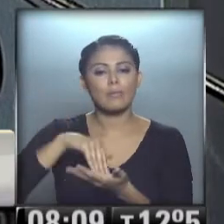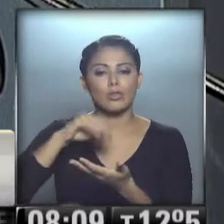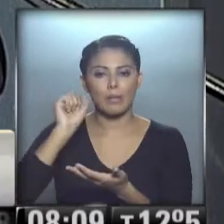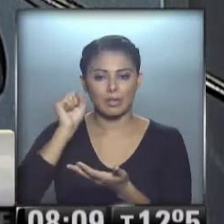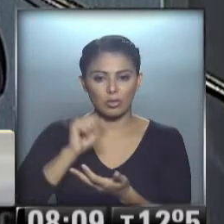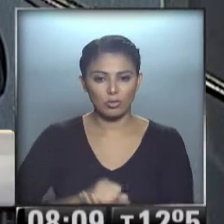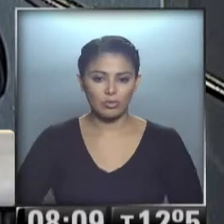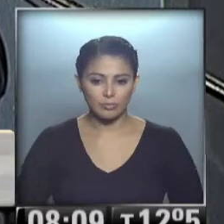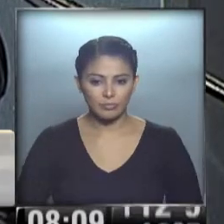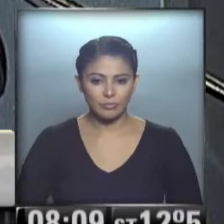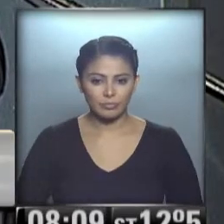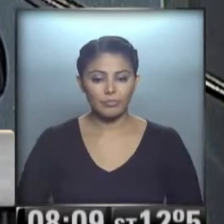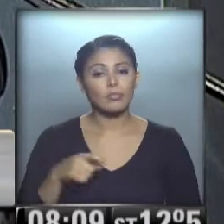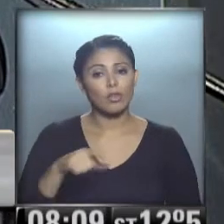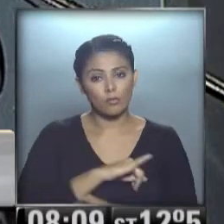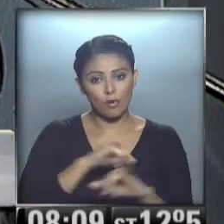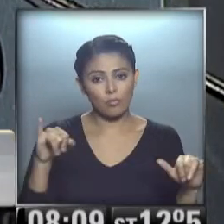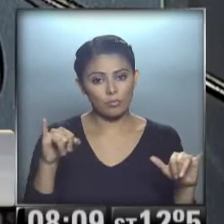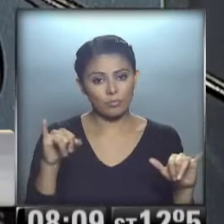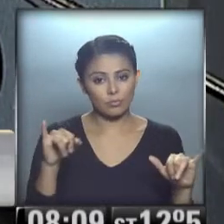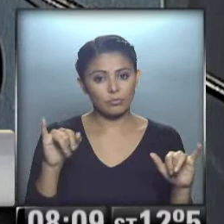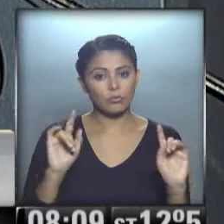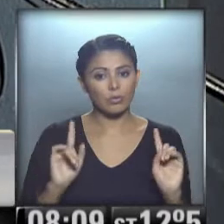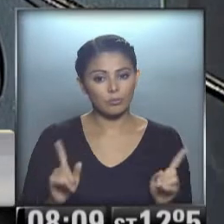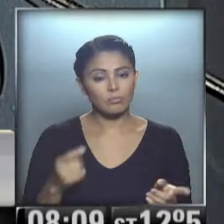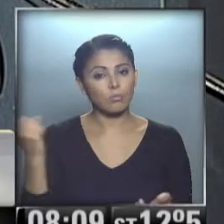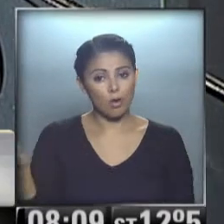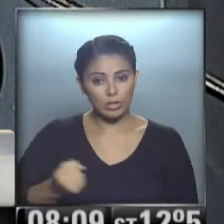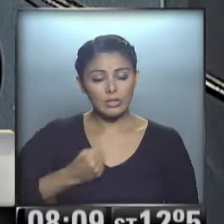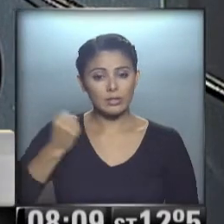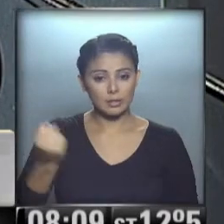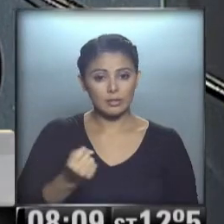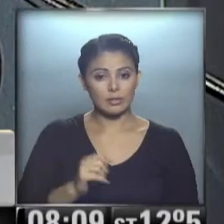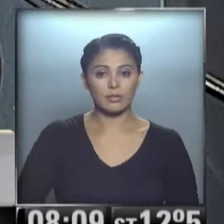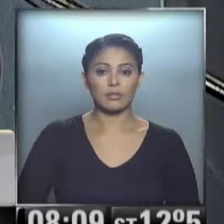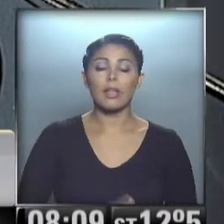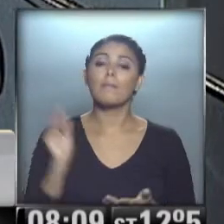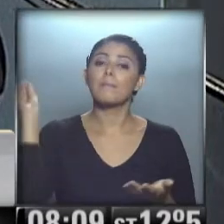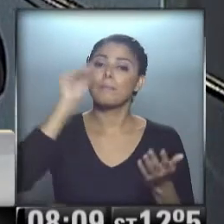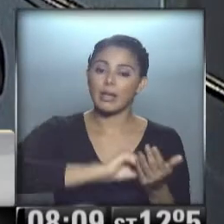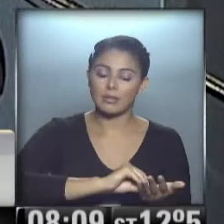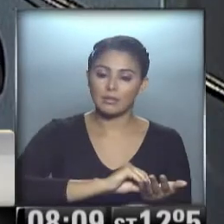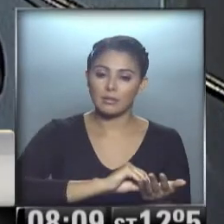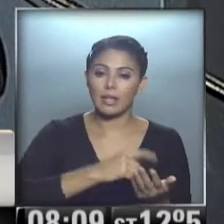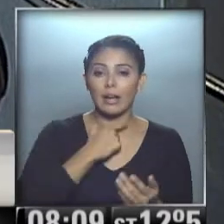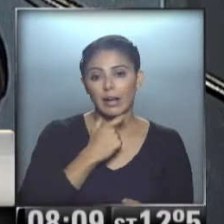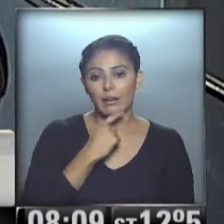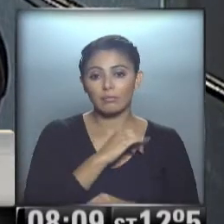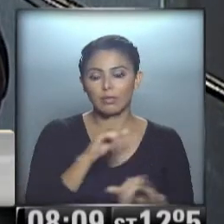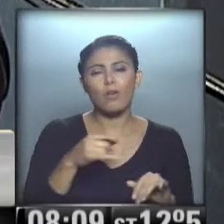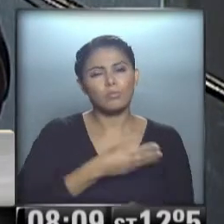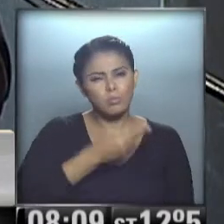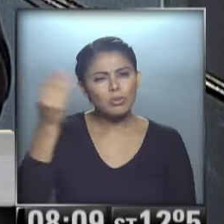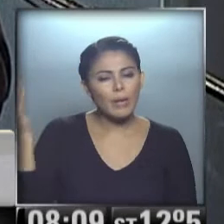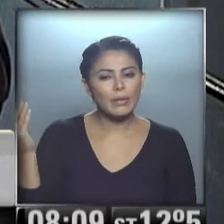pesos. Esto es un dato también significativo en este sentido. Y a su vez, quería plantear, porque muchas